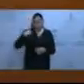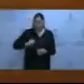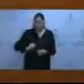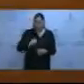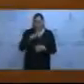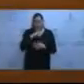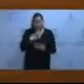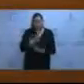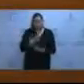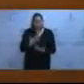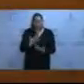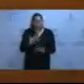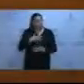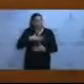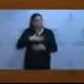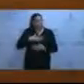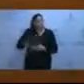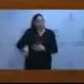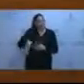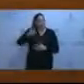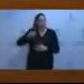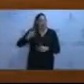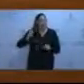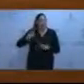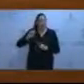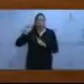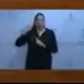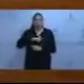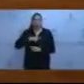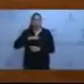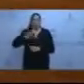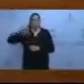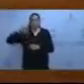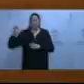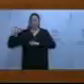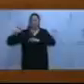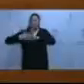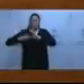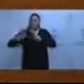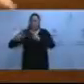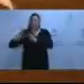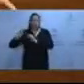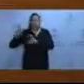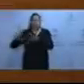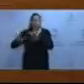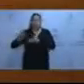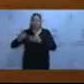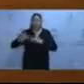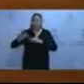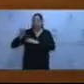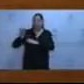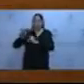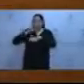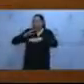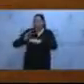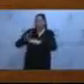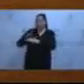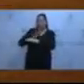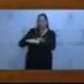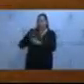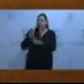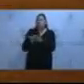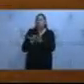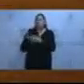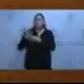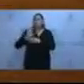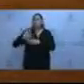lo hemos elegido nosotros, ha sido la Comisión Europea con sus plazos y con la valoración de los antecedentes y de la propuesta inicial